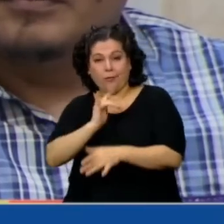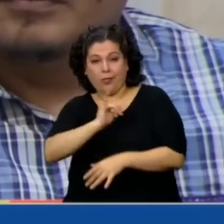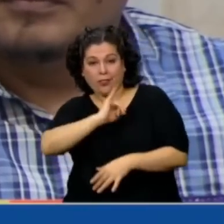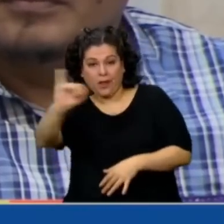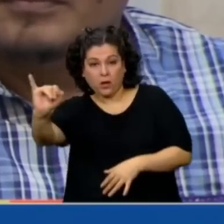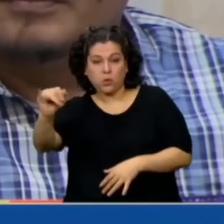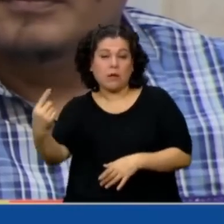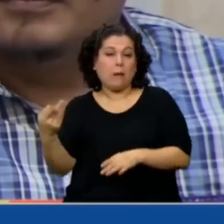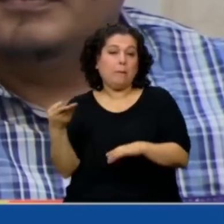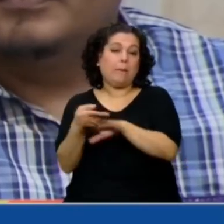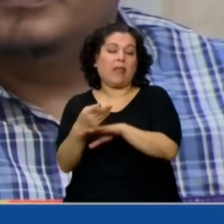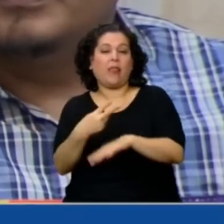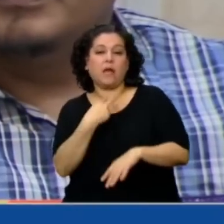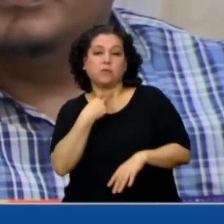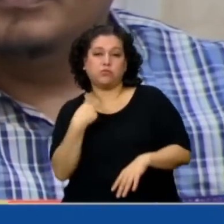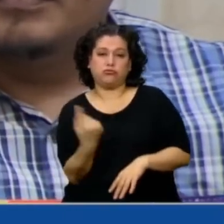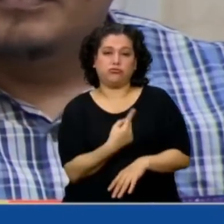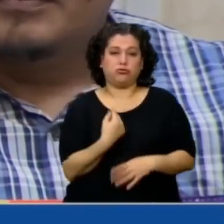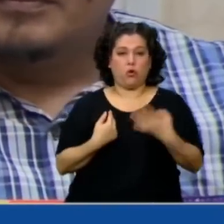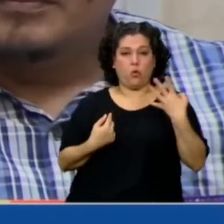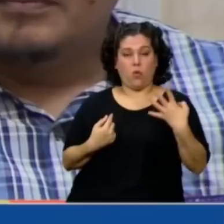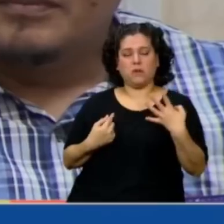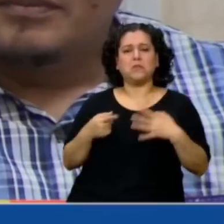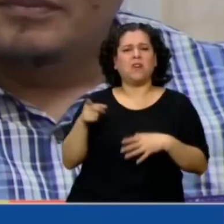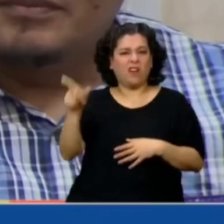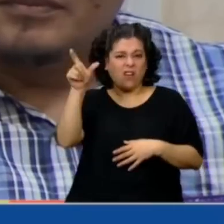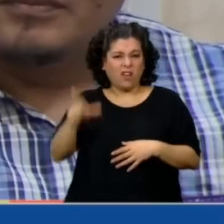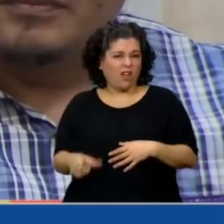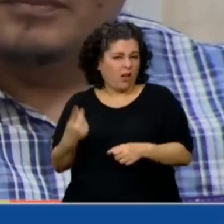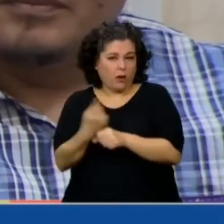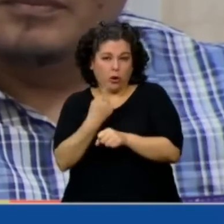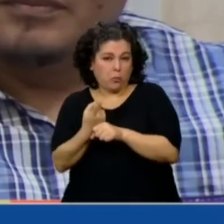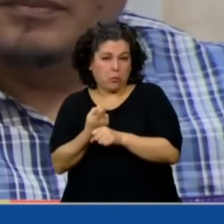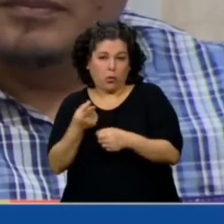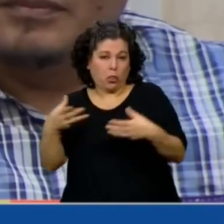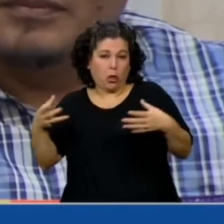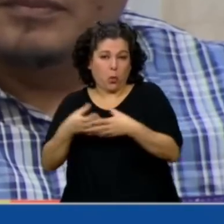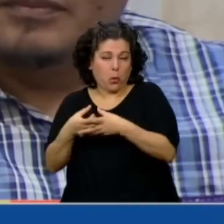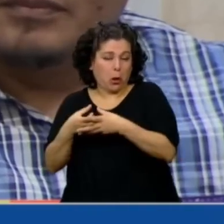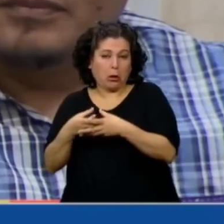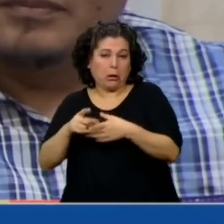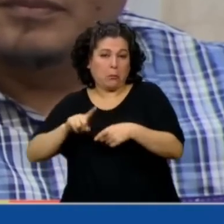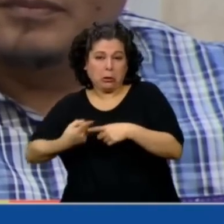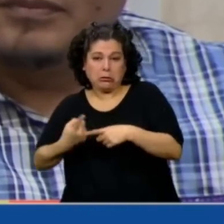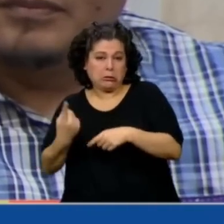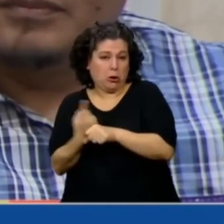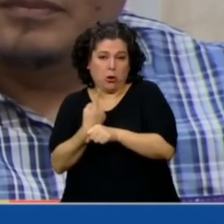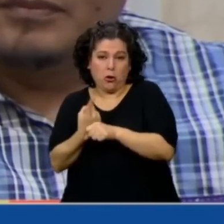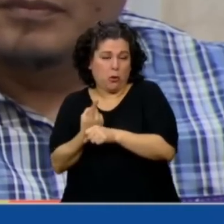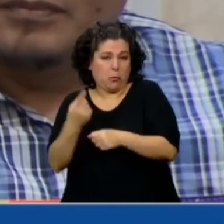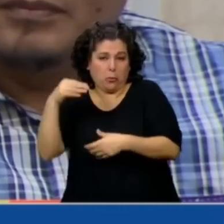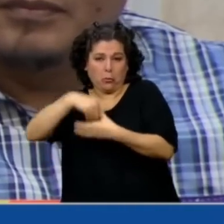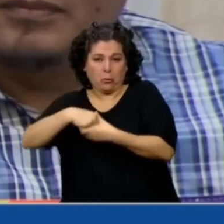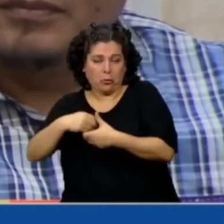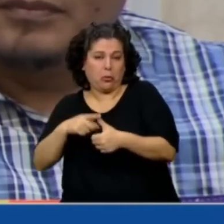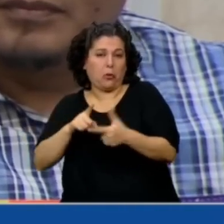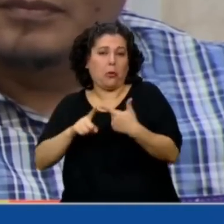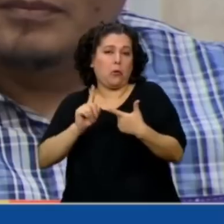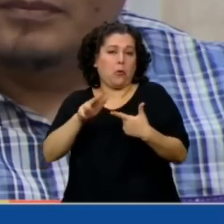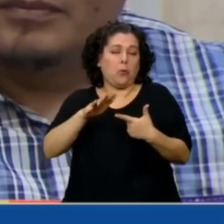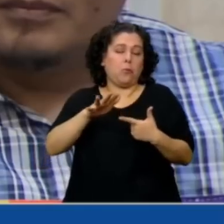expulsión. Un diputado que no pudo ni dirigir un bloque en esta Cámara, ni en la legislatura de la provincia de Buenos Aires, que